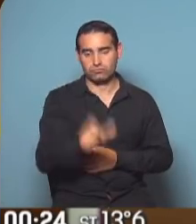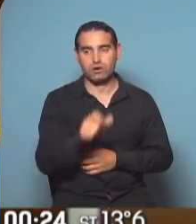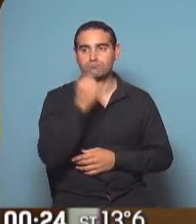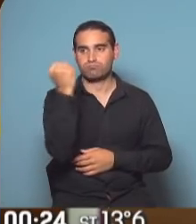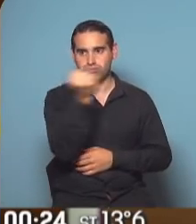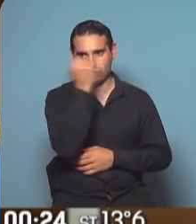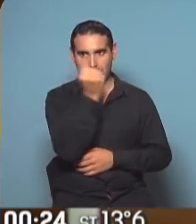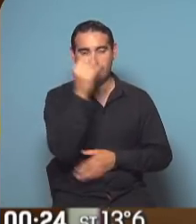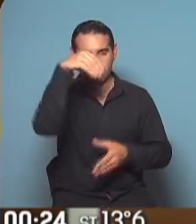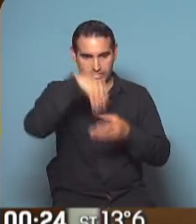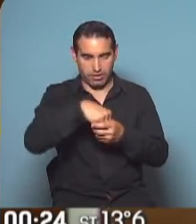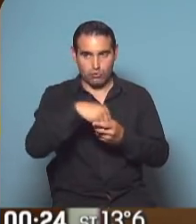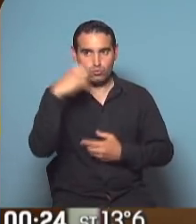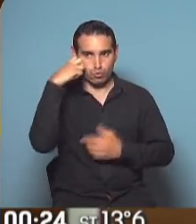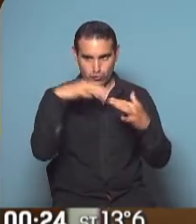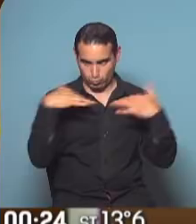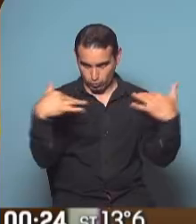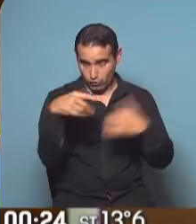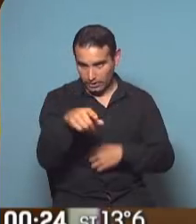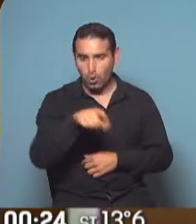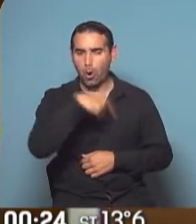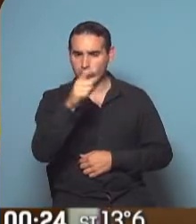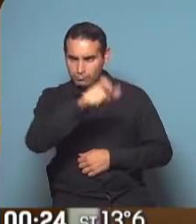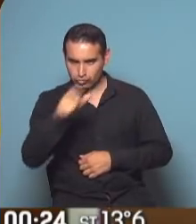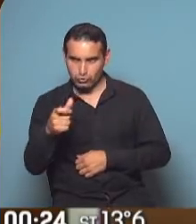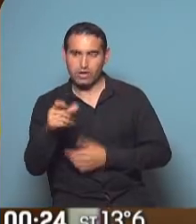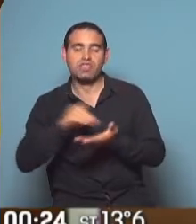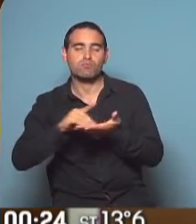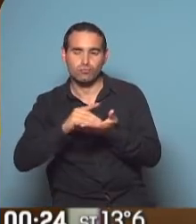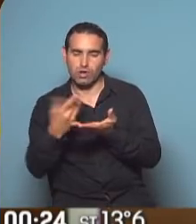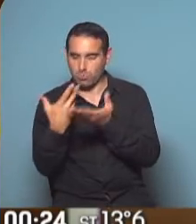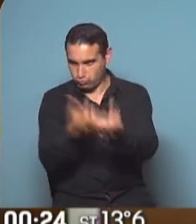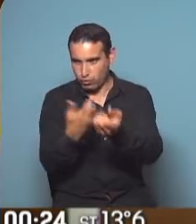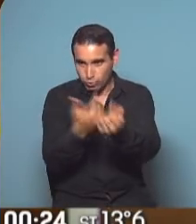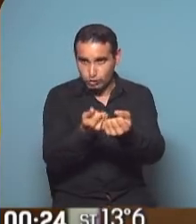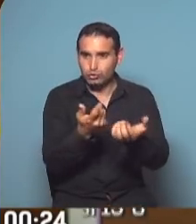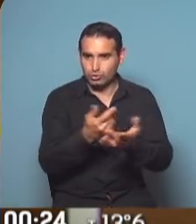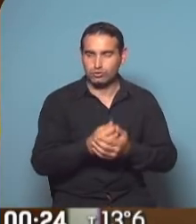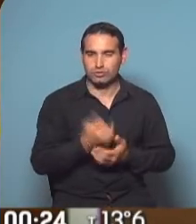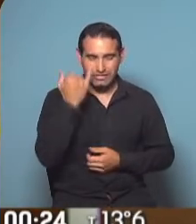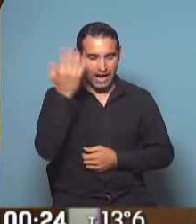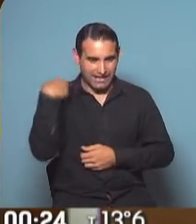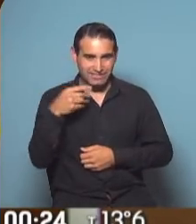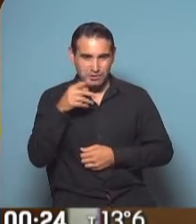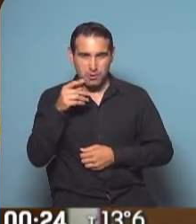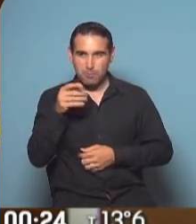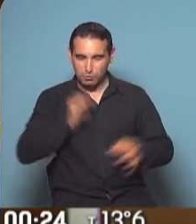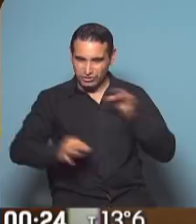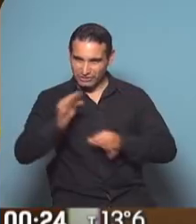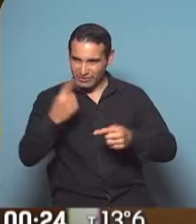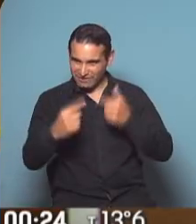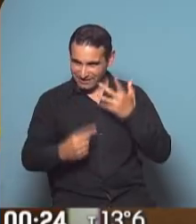todas estas cosas y otras personas que han ayudado y varios diputados y diputadas que han presentado proyectos tiene que